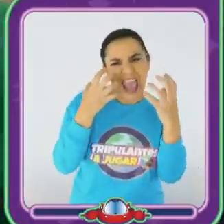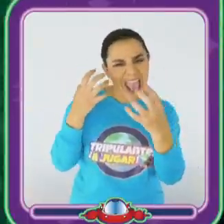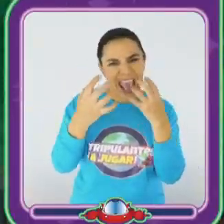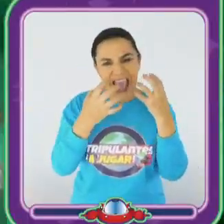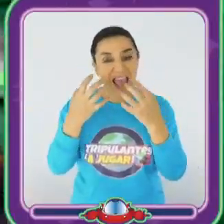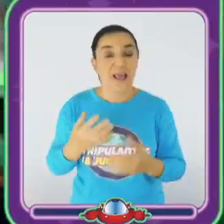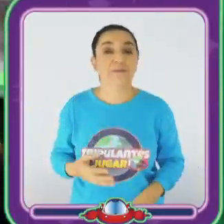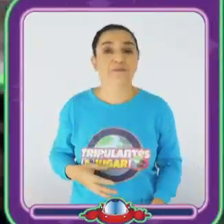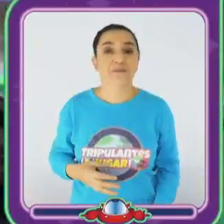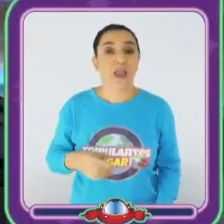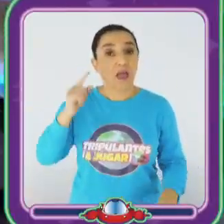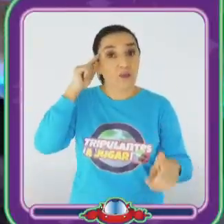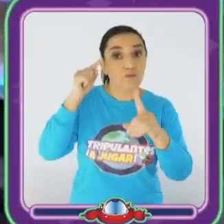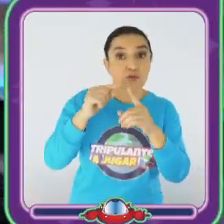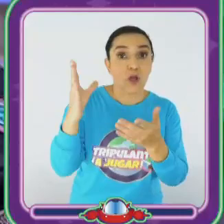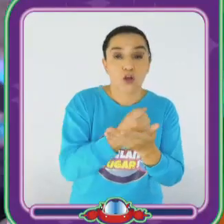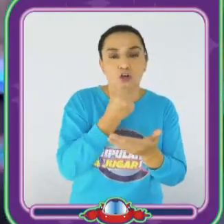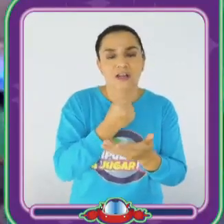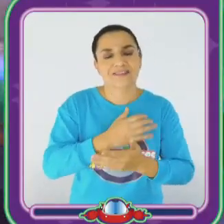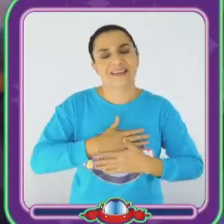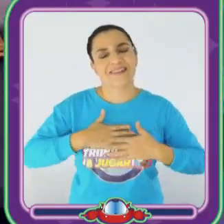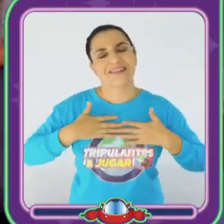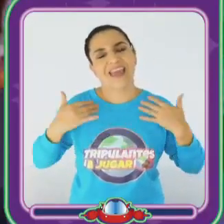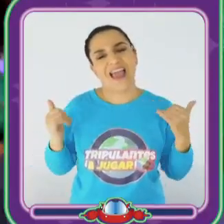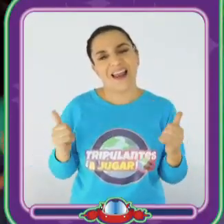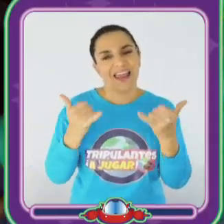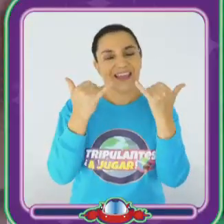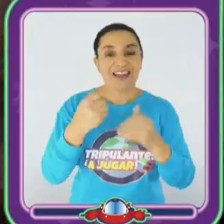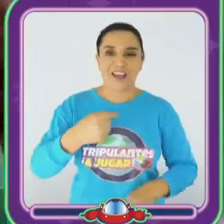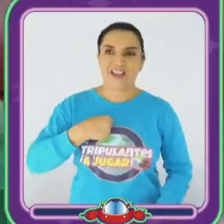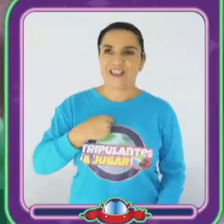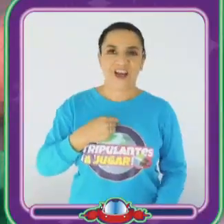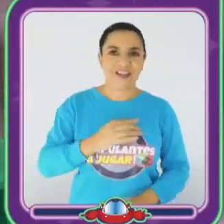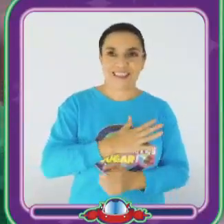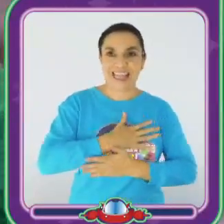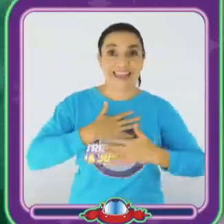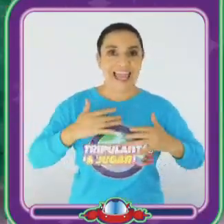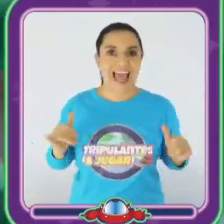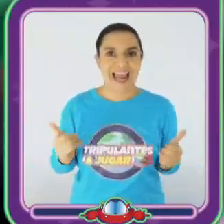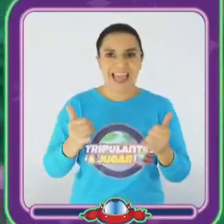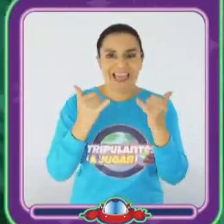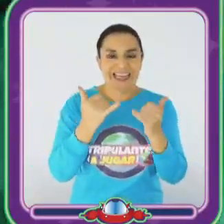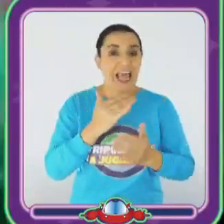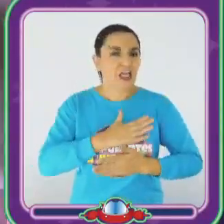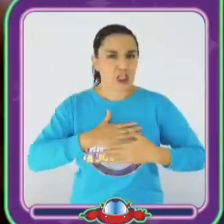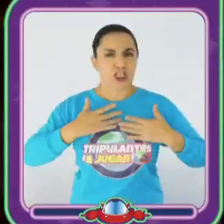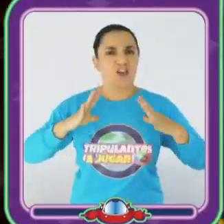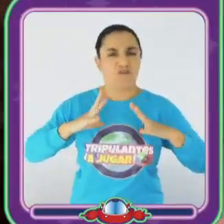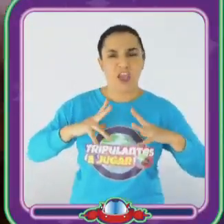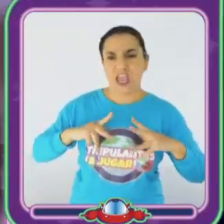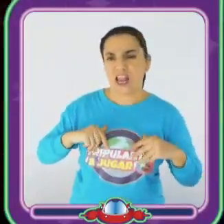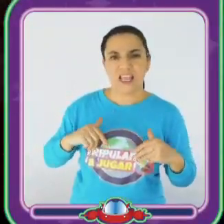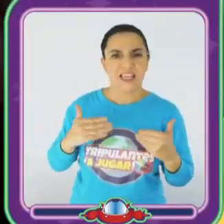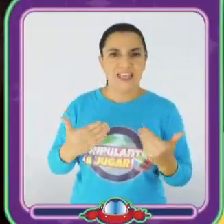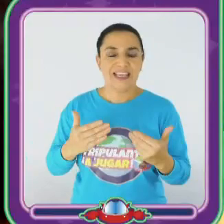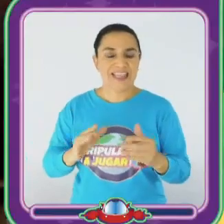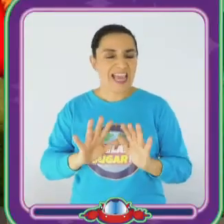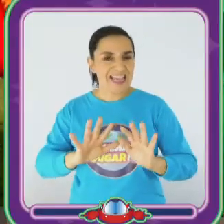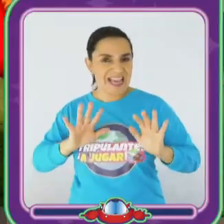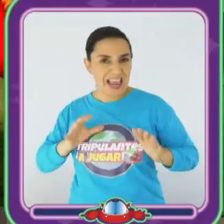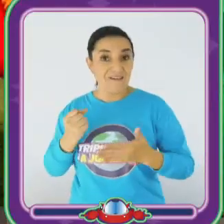tripulación! Cuando cumplimos la misión me sentí muy alegre. Yo sentí alegría. Me sentí muy